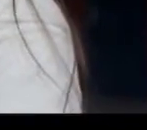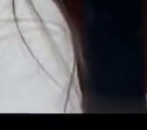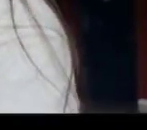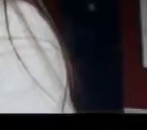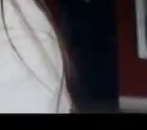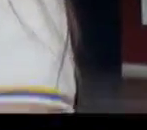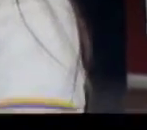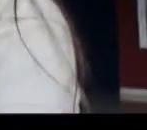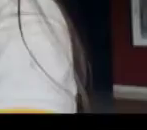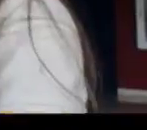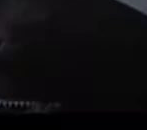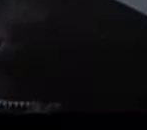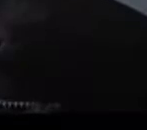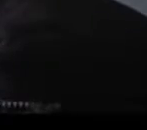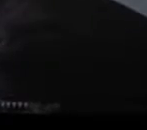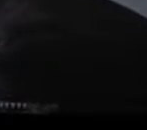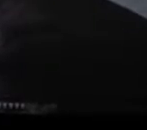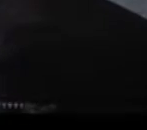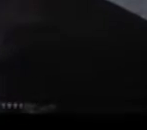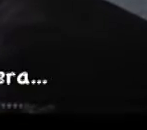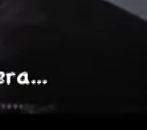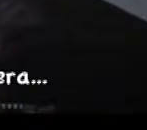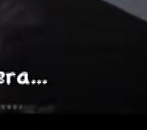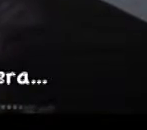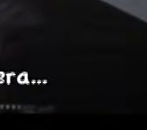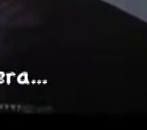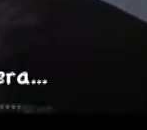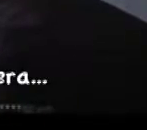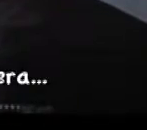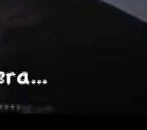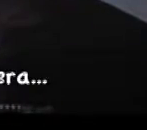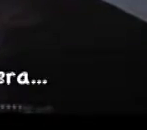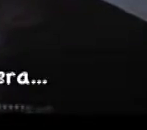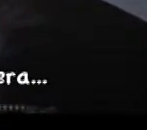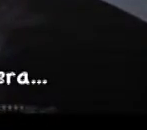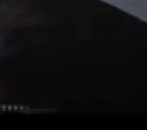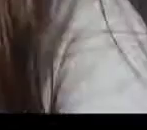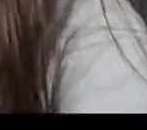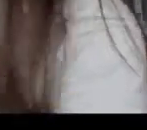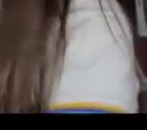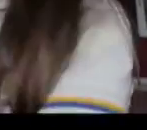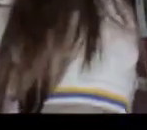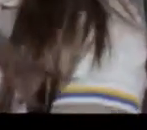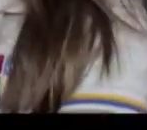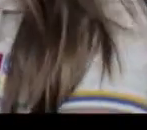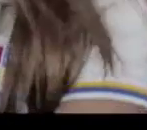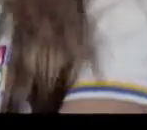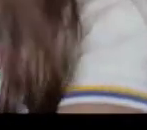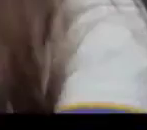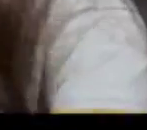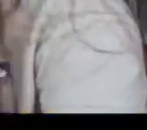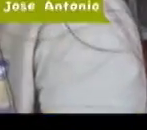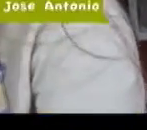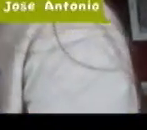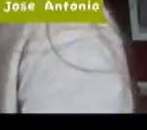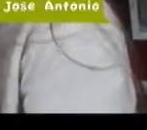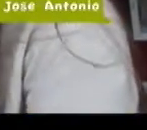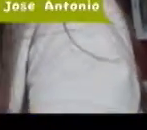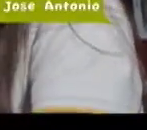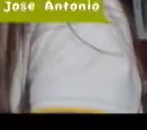con siempre, él. Siempre, digamos, era todo calladillo y como todos eran de fútbol y él era. Y a él no le gustaba, ahora sí le gusta un poco